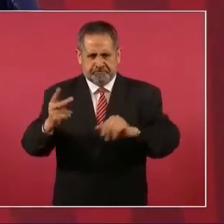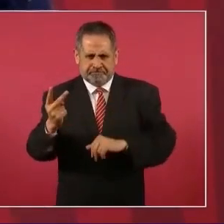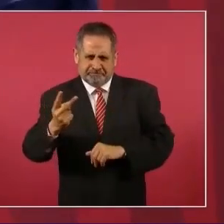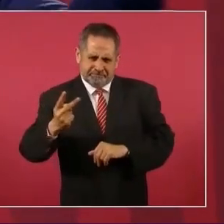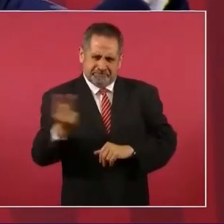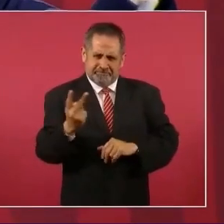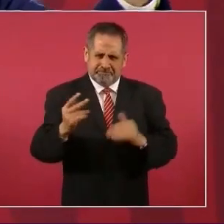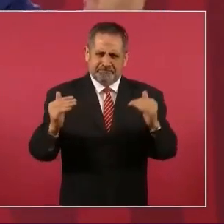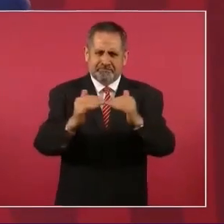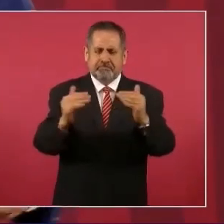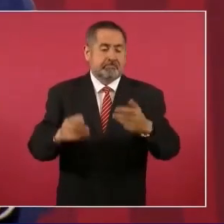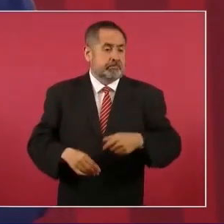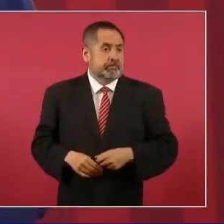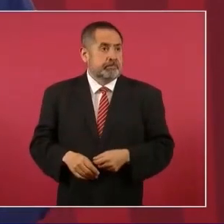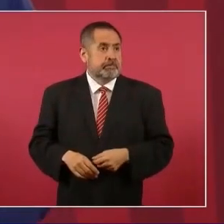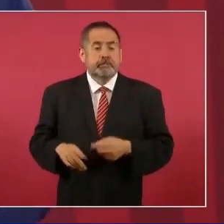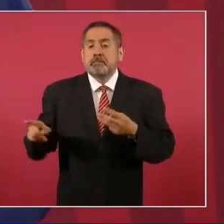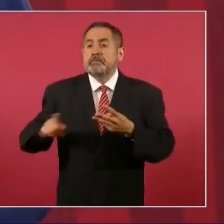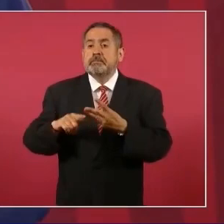que haya tribunales